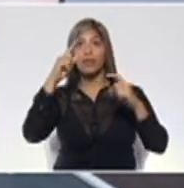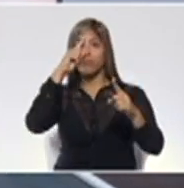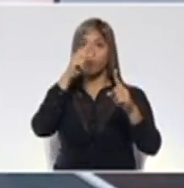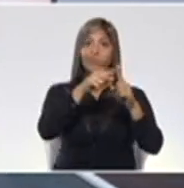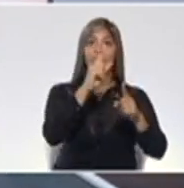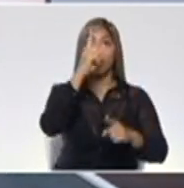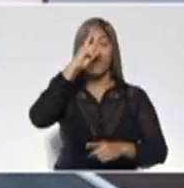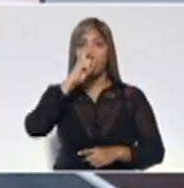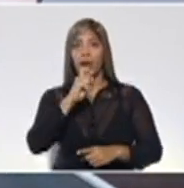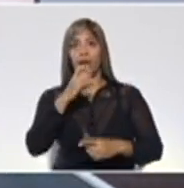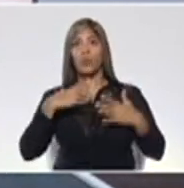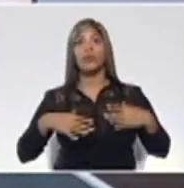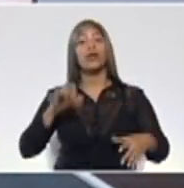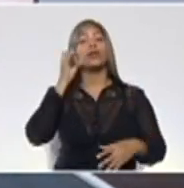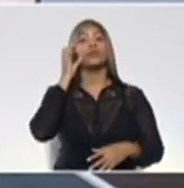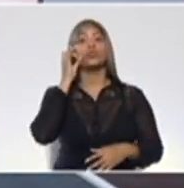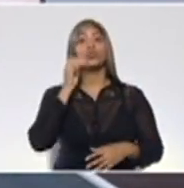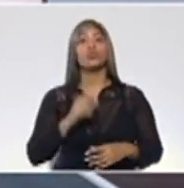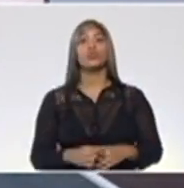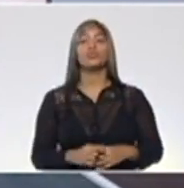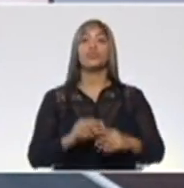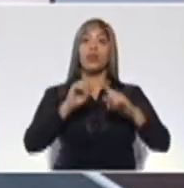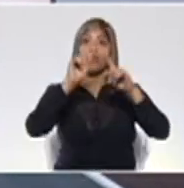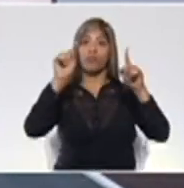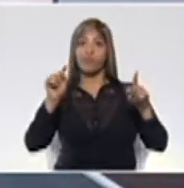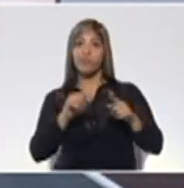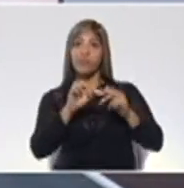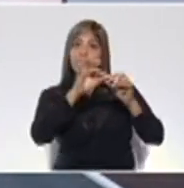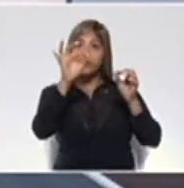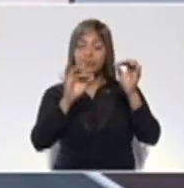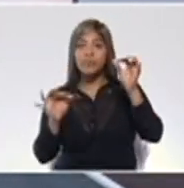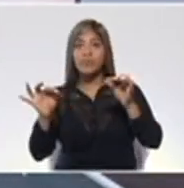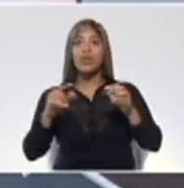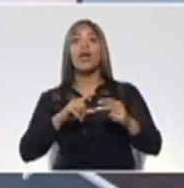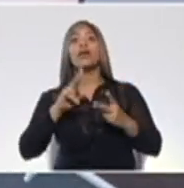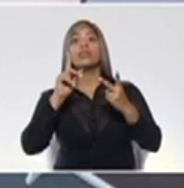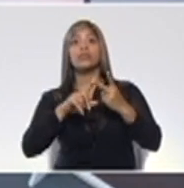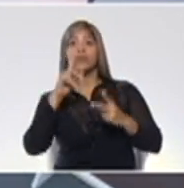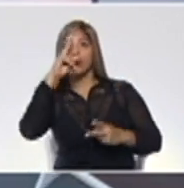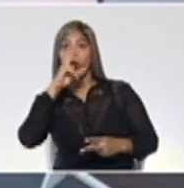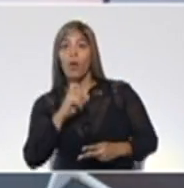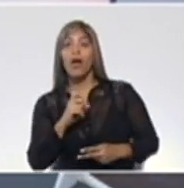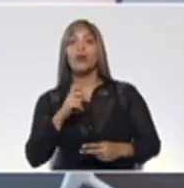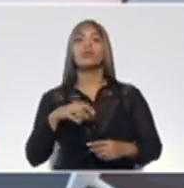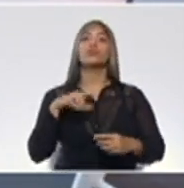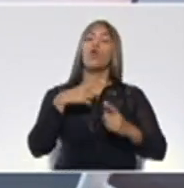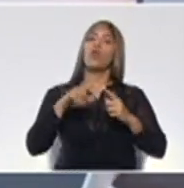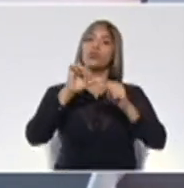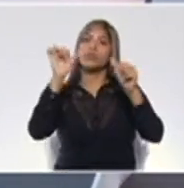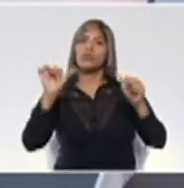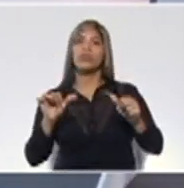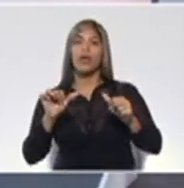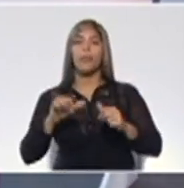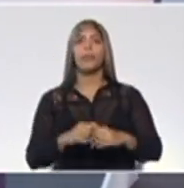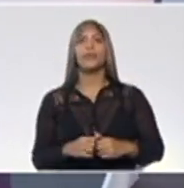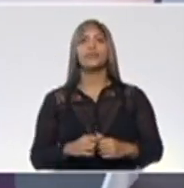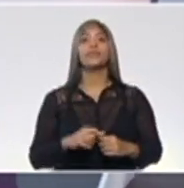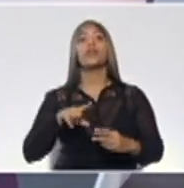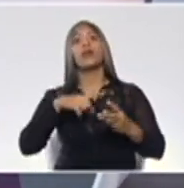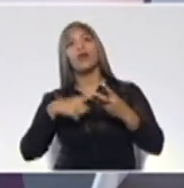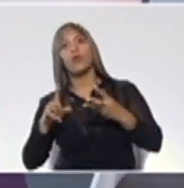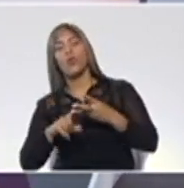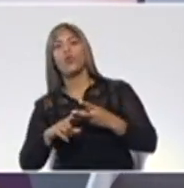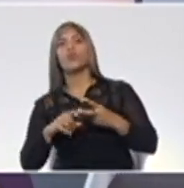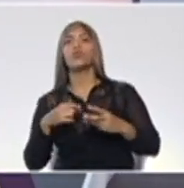es el área de rombo. Para segundo año, el sistema de coordenadas cartesianas. y para tercer año el radical de un